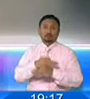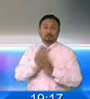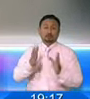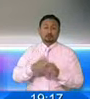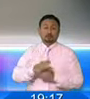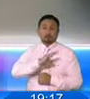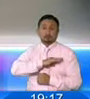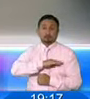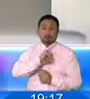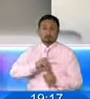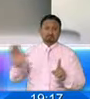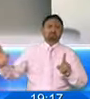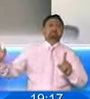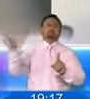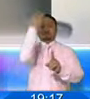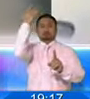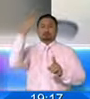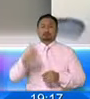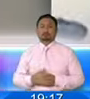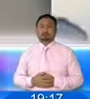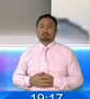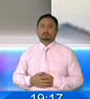del Cabildo Capitalino.